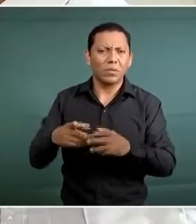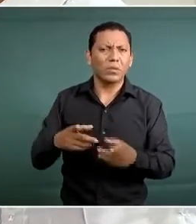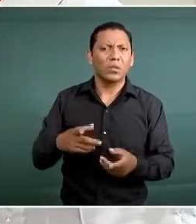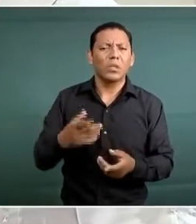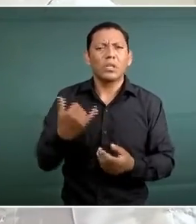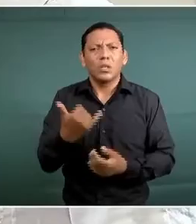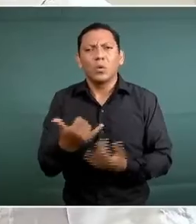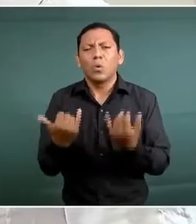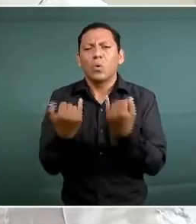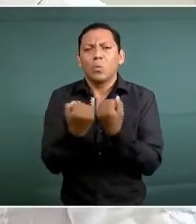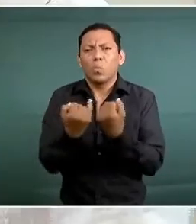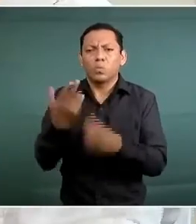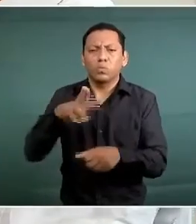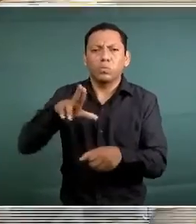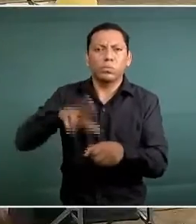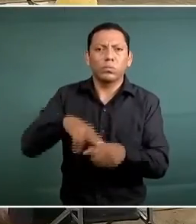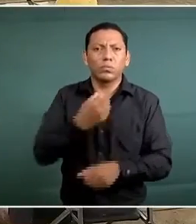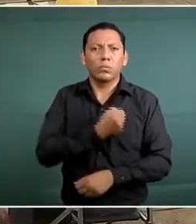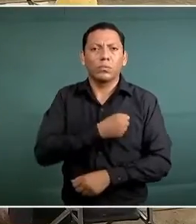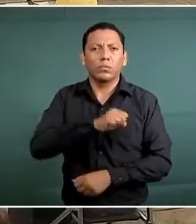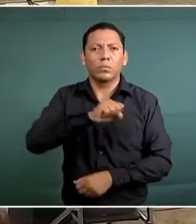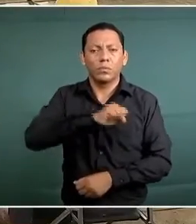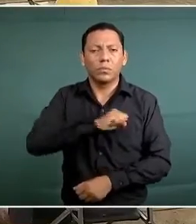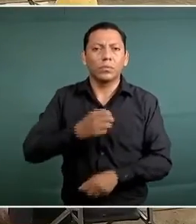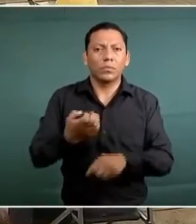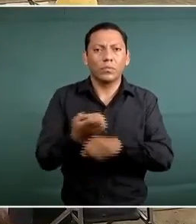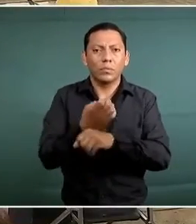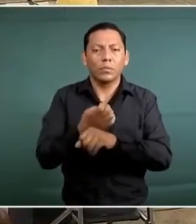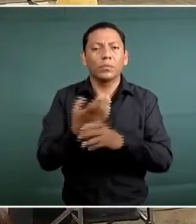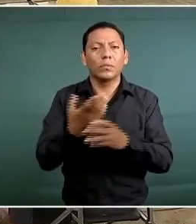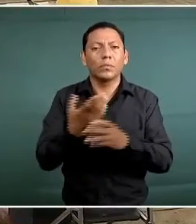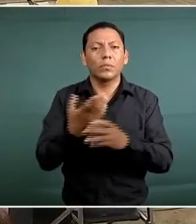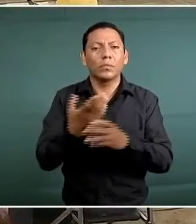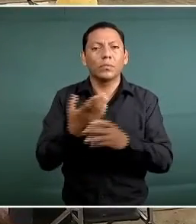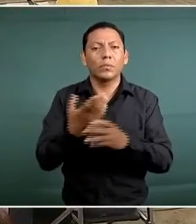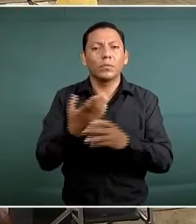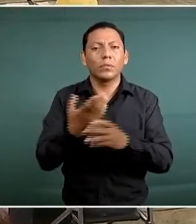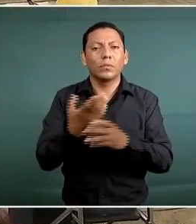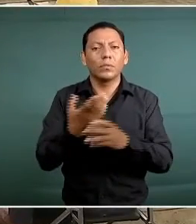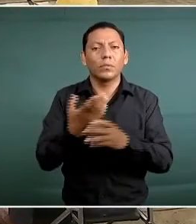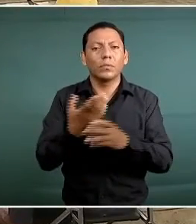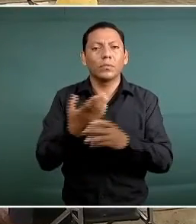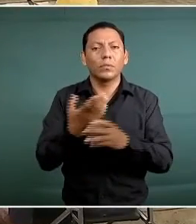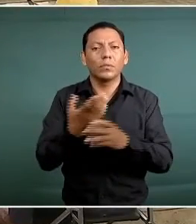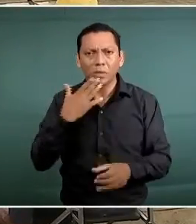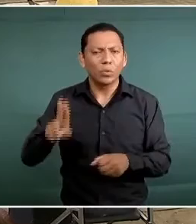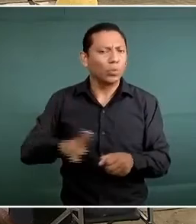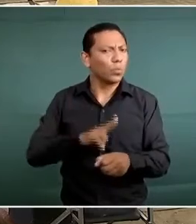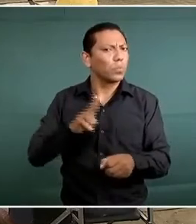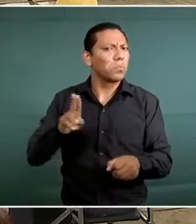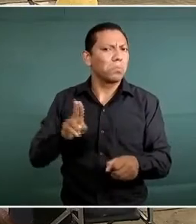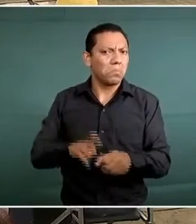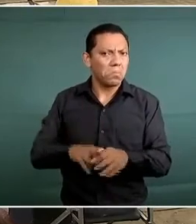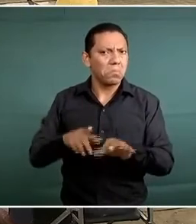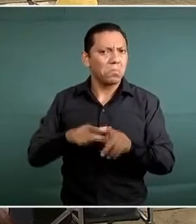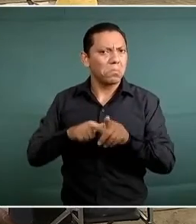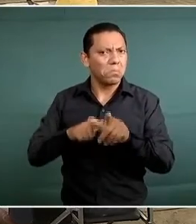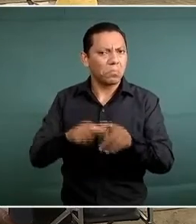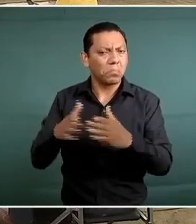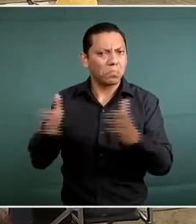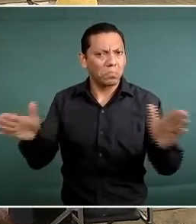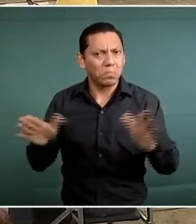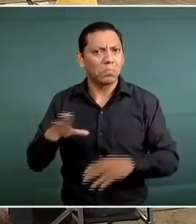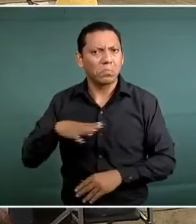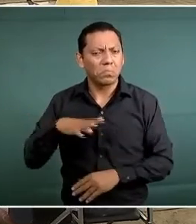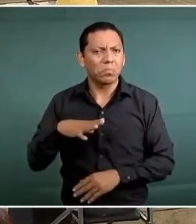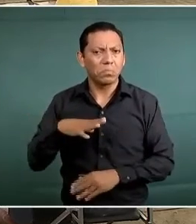los hospitales del sector salud de nuestro país y de estas siete entidades trabajan con normalidad también. El